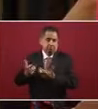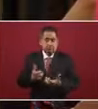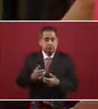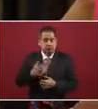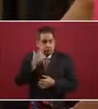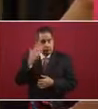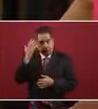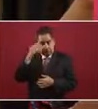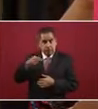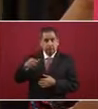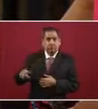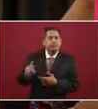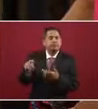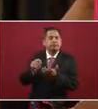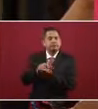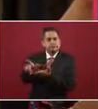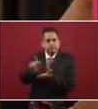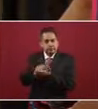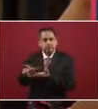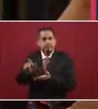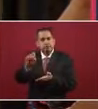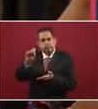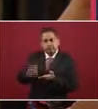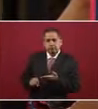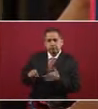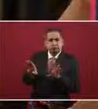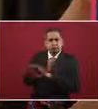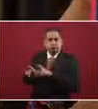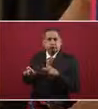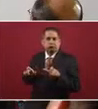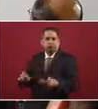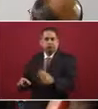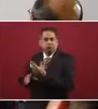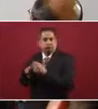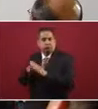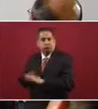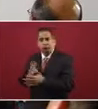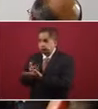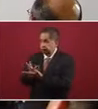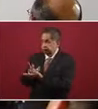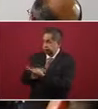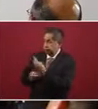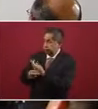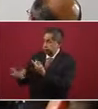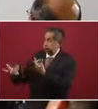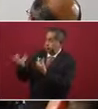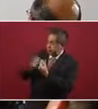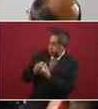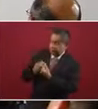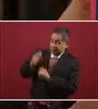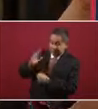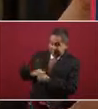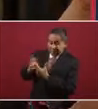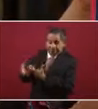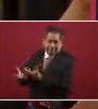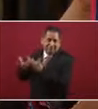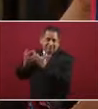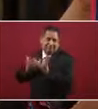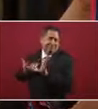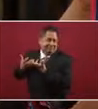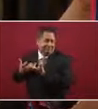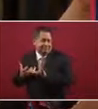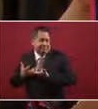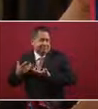ellos saben que en Tapachula y en toda la zona sur hay muchos migrantes que están esperando a que vengan más para subir en caravana. Ese